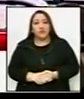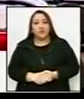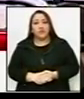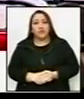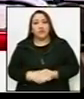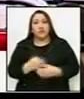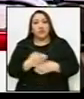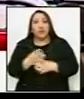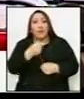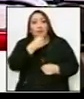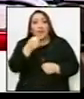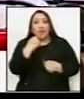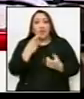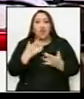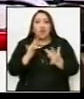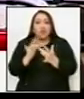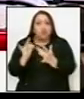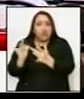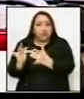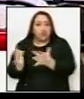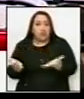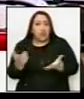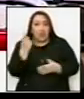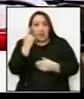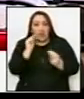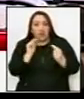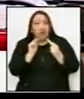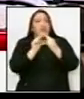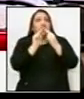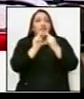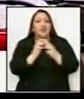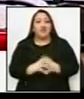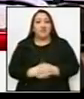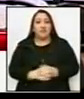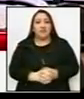medios de prensa, ¿no?, para encontrarse.